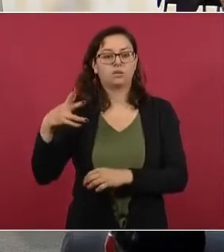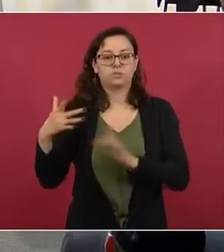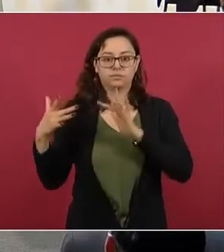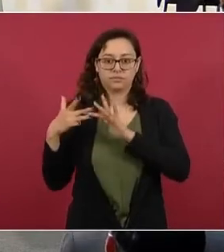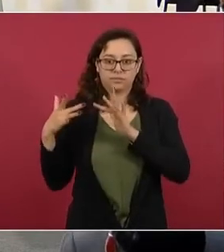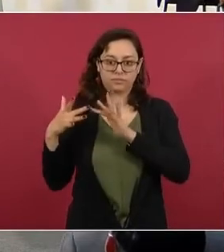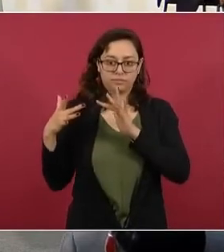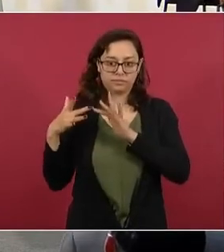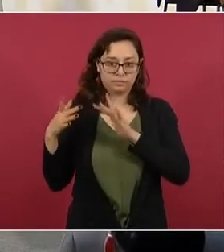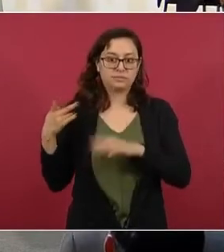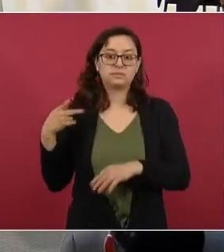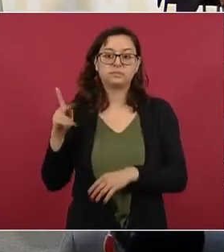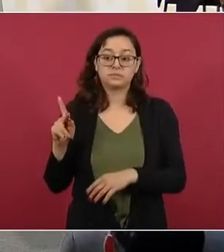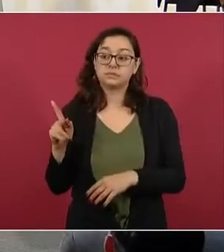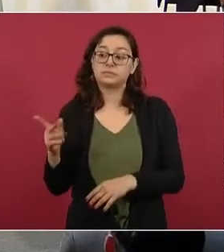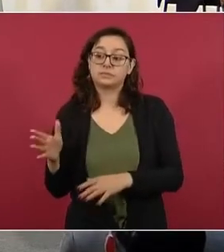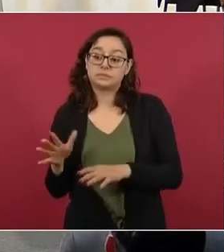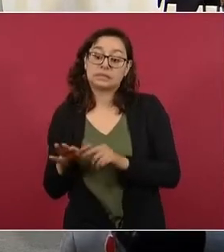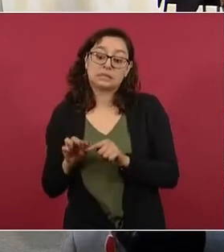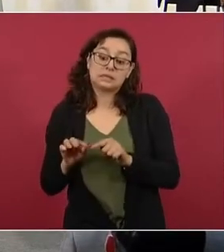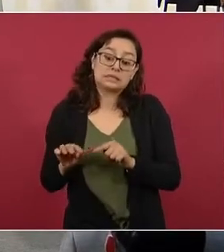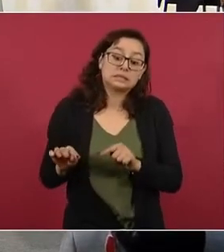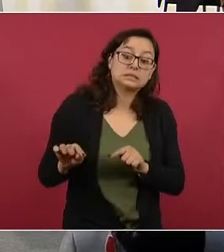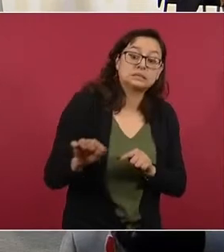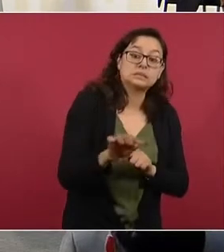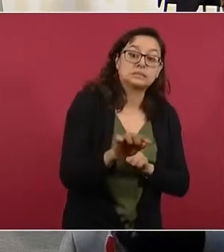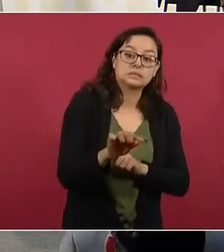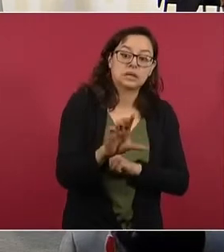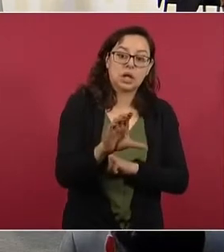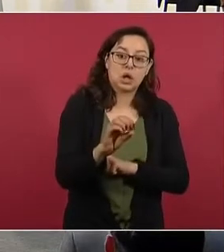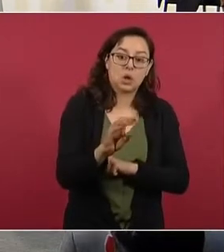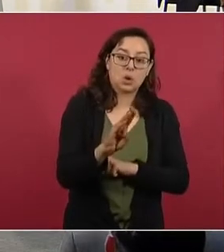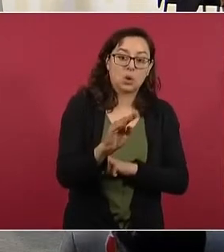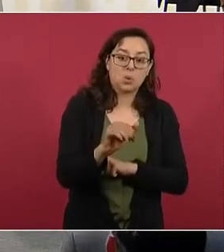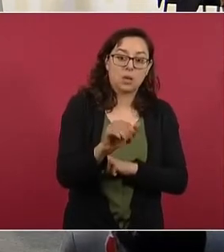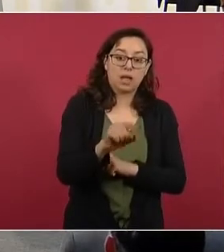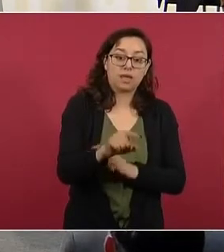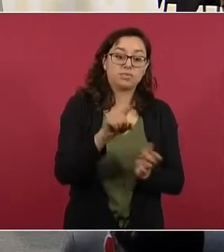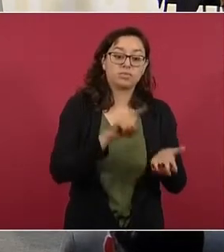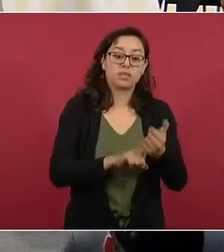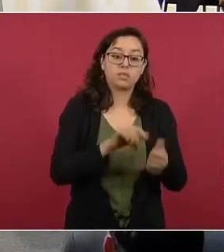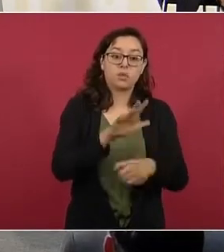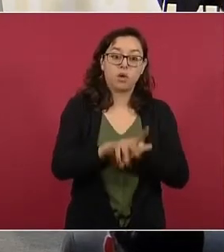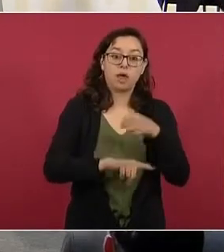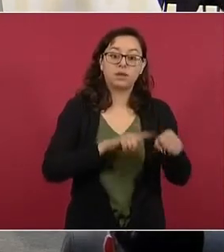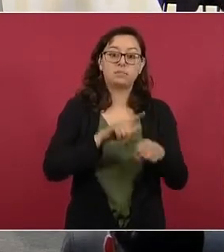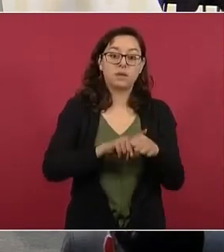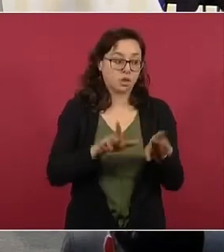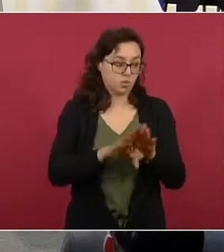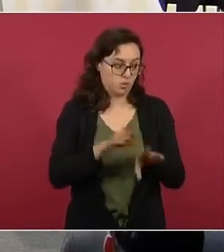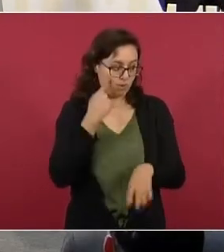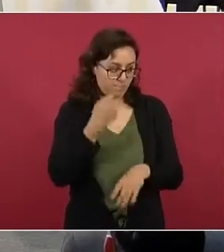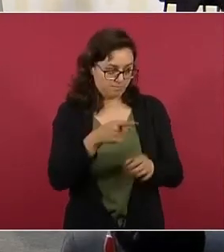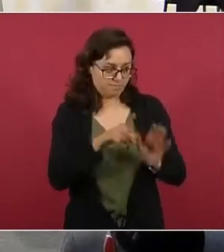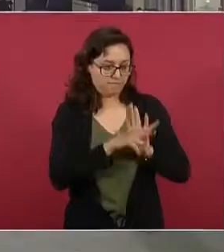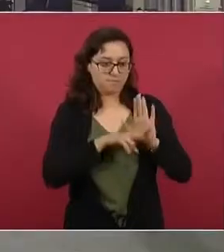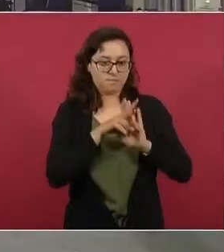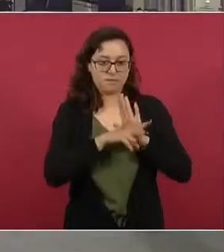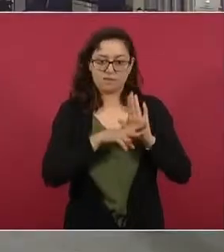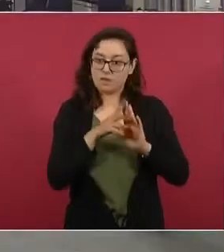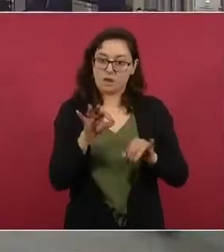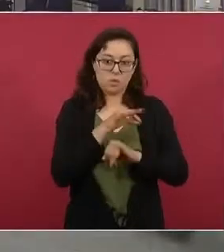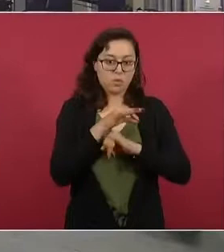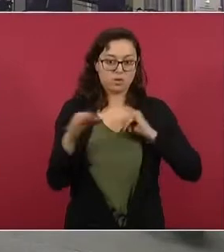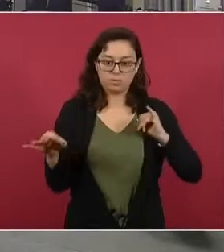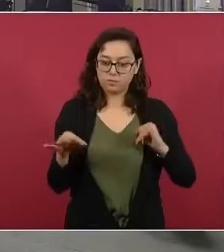pero ahorita van a ver Cobá, lo que pasa en una de las lagunas de Cobá. A ver, ya con eso